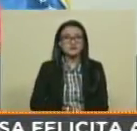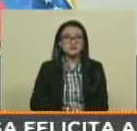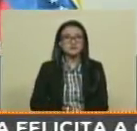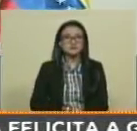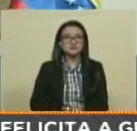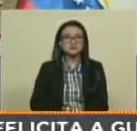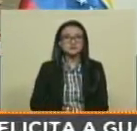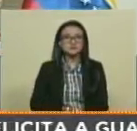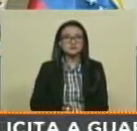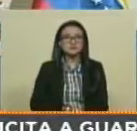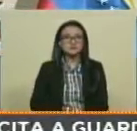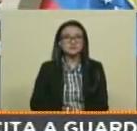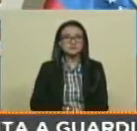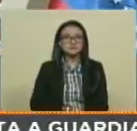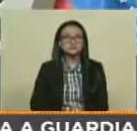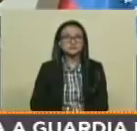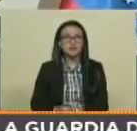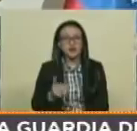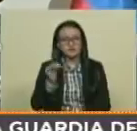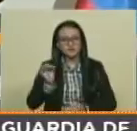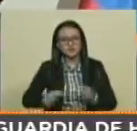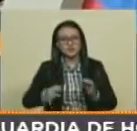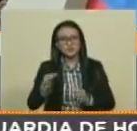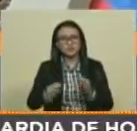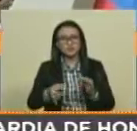ya hay judicialmente